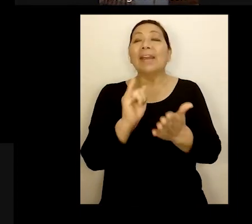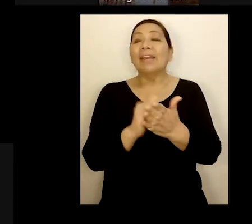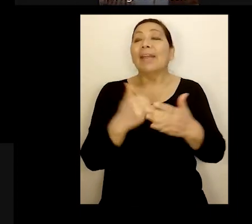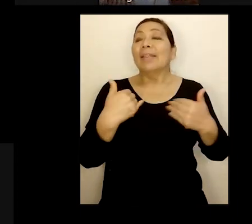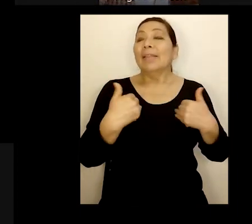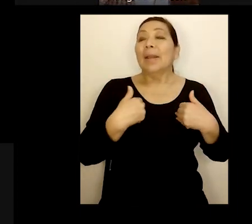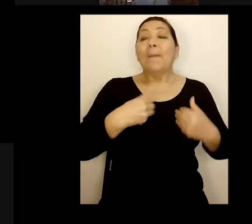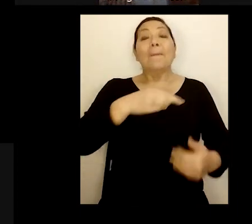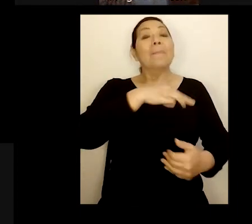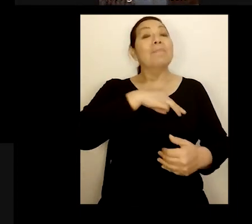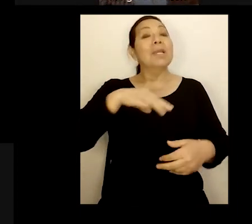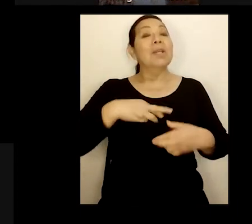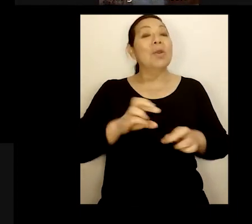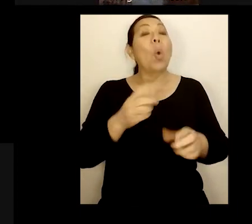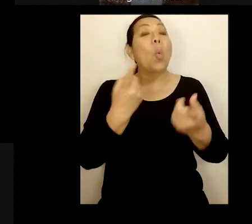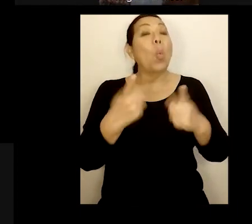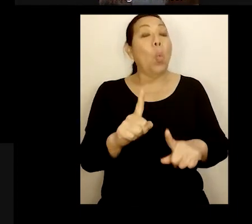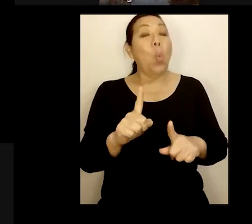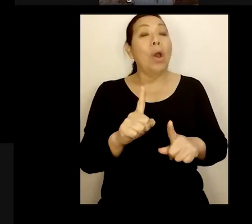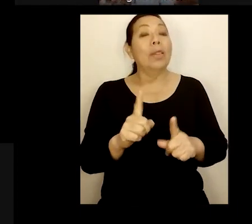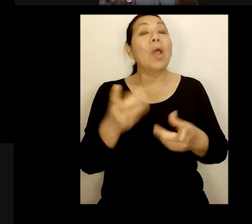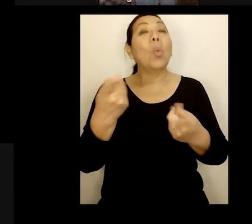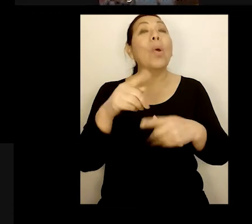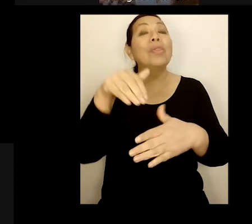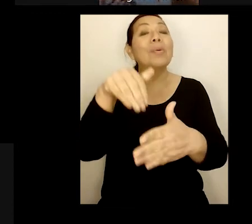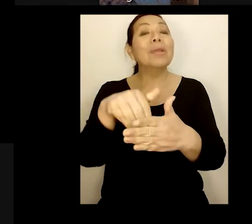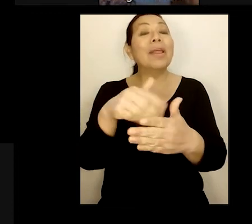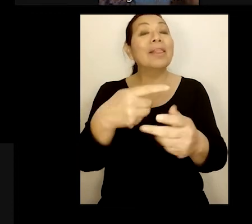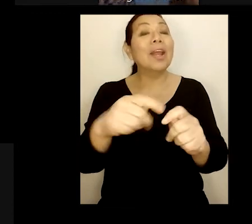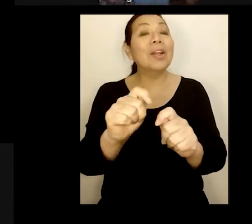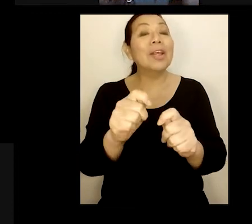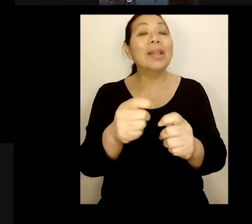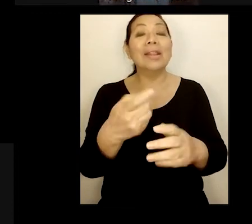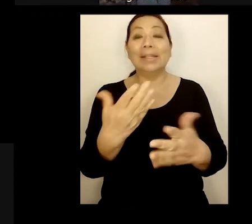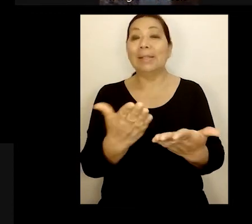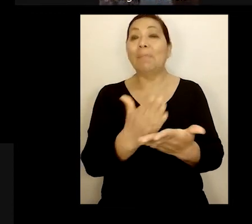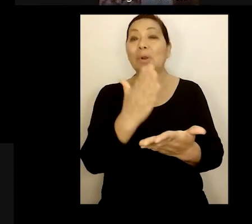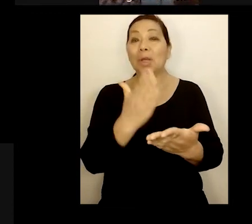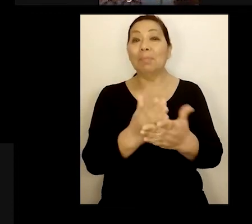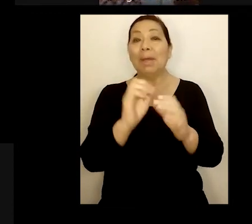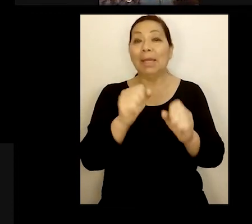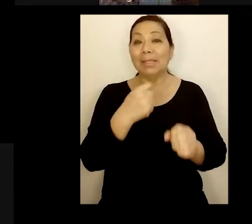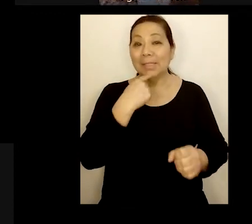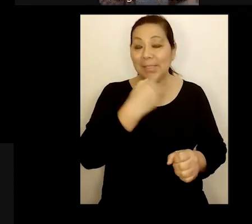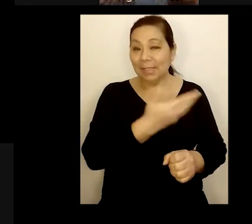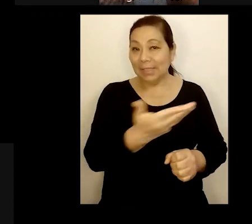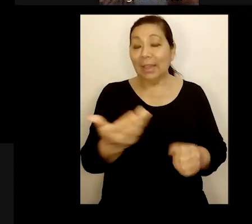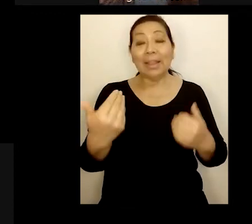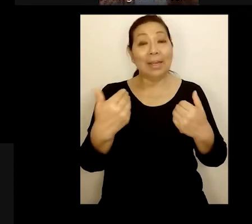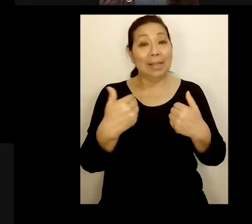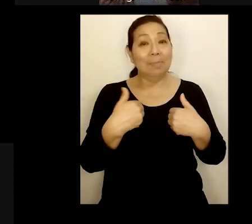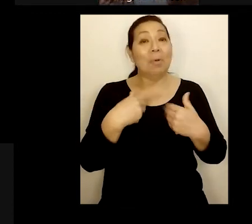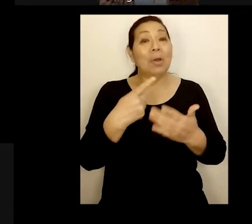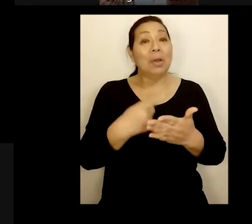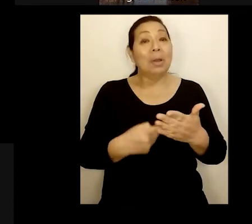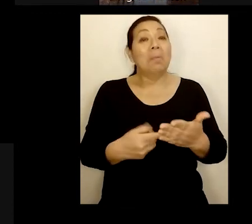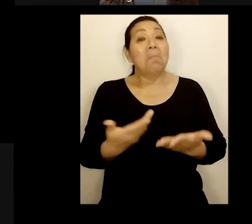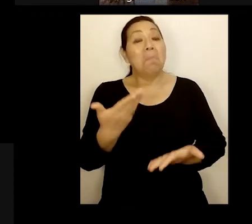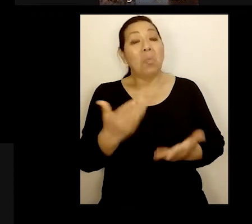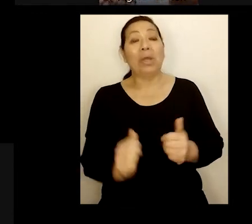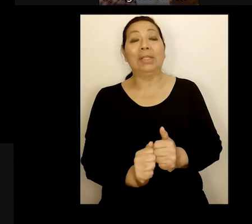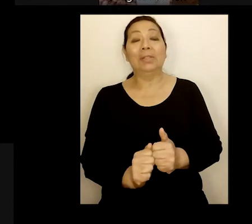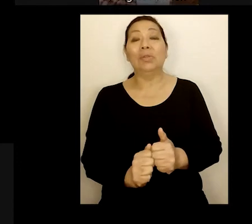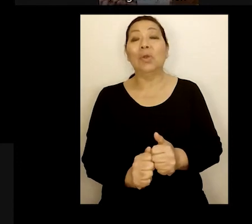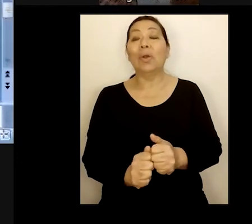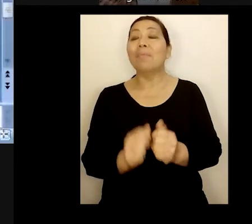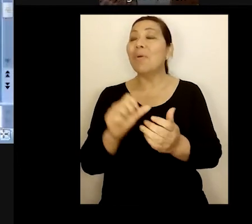que debe realizar el Ministerio Público al momento de la postulación de la teoría del caso. Así, señores magistrados, teniendo en consideración, pues, que